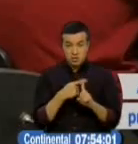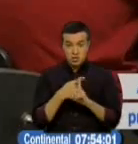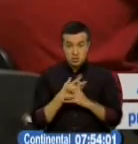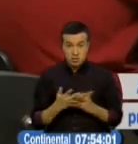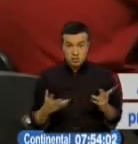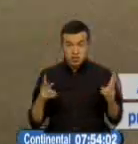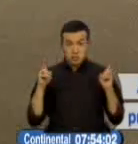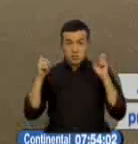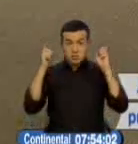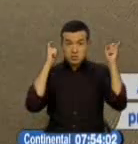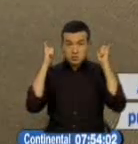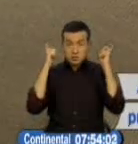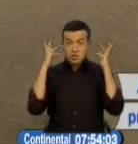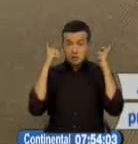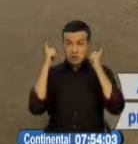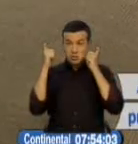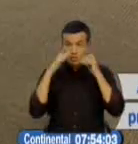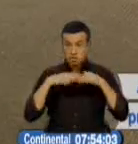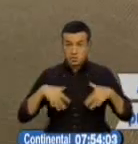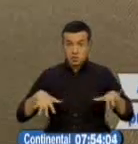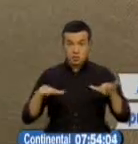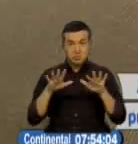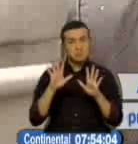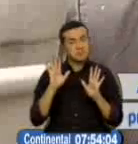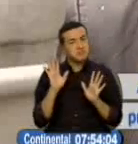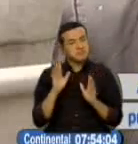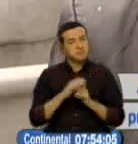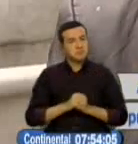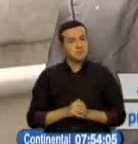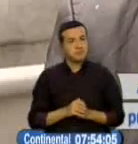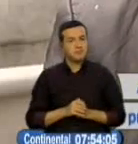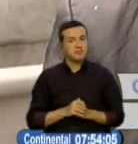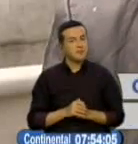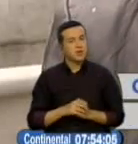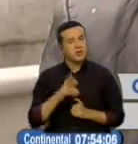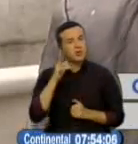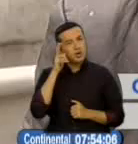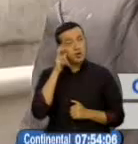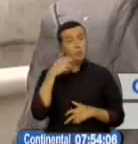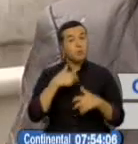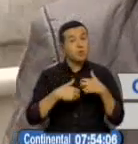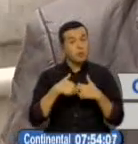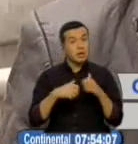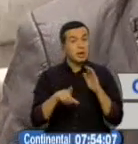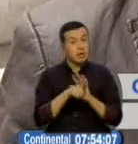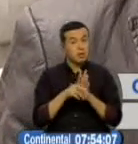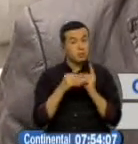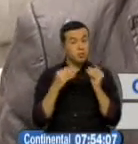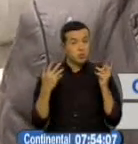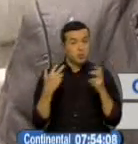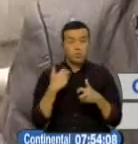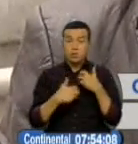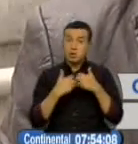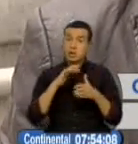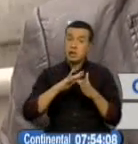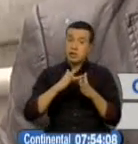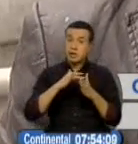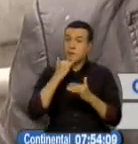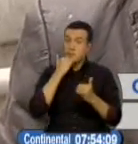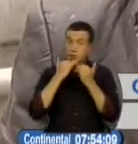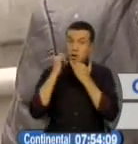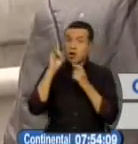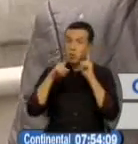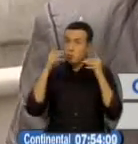defectos de control que se pretende tenga esta disposición legal. Esta ley tiene un problema que puede ser muchas veces, tiene el riesgo de ser mal